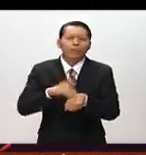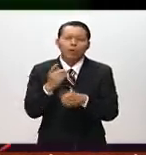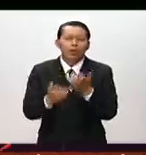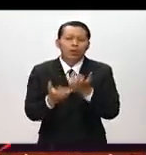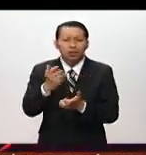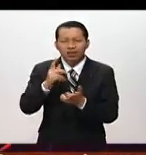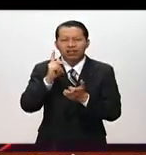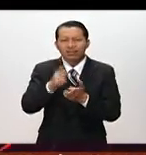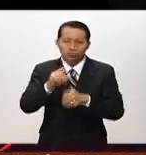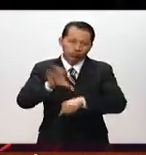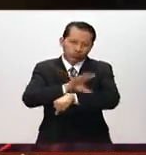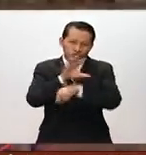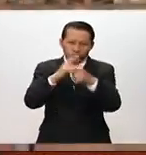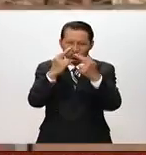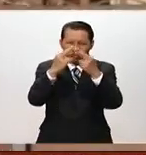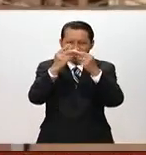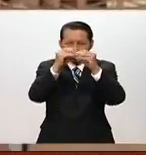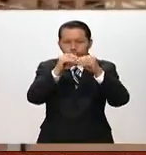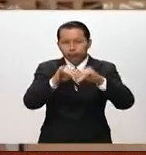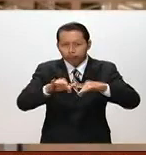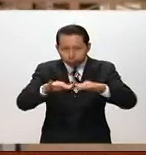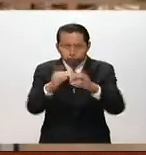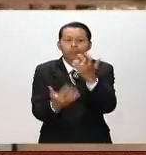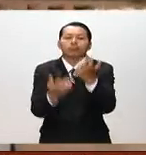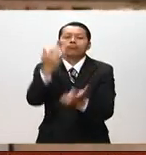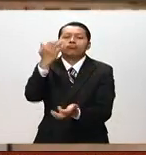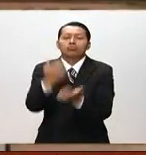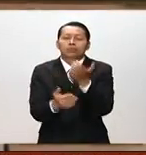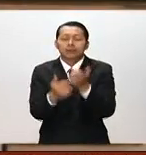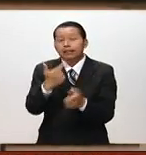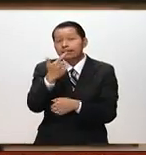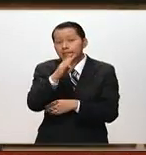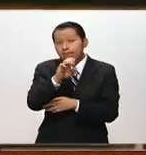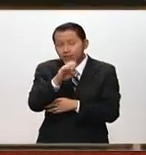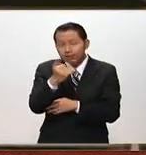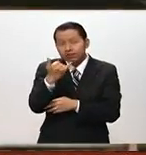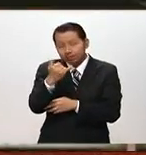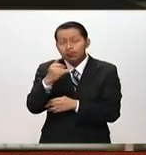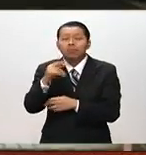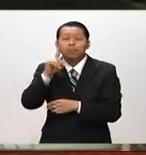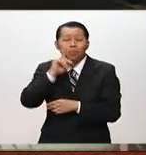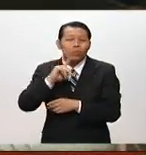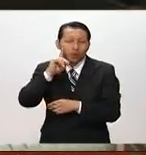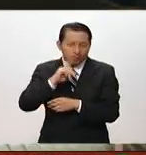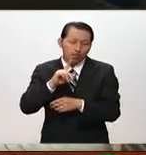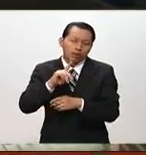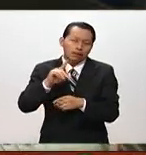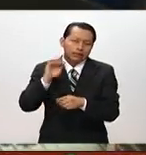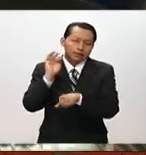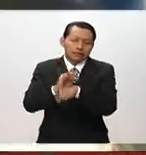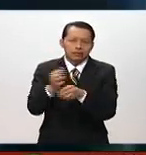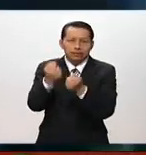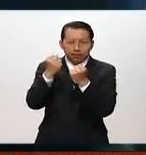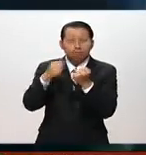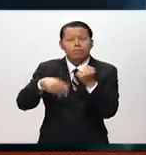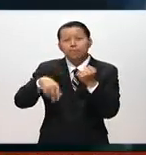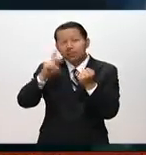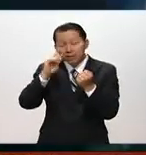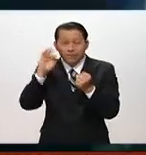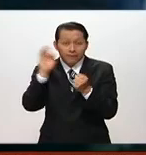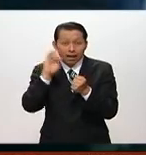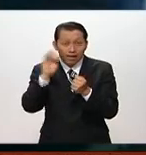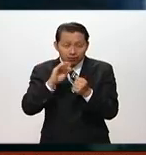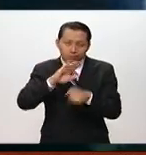un cortocircuito. 7 bebés y 29 mujeres más pudieron ser desalojadas del lugar. Las autoridades no descartan que el número de